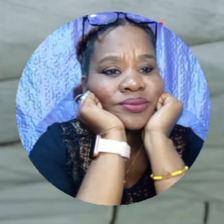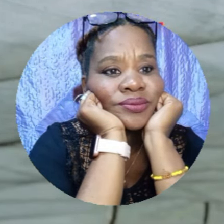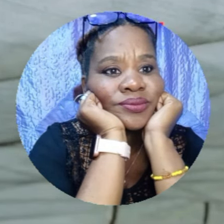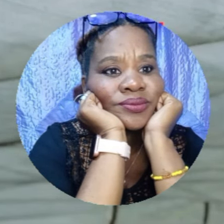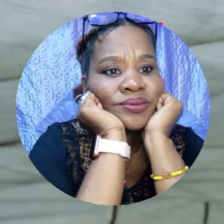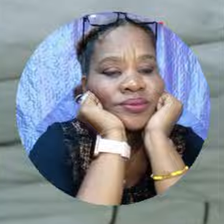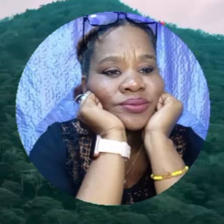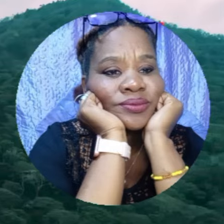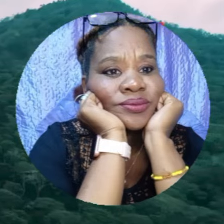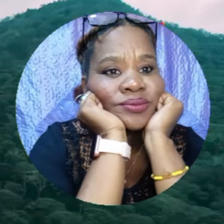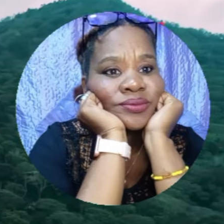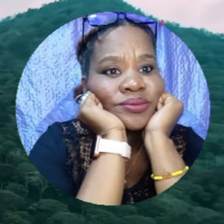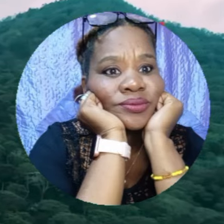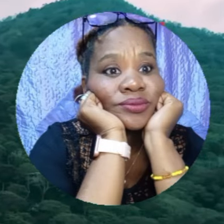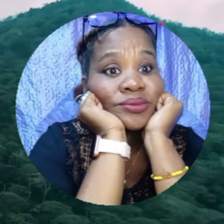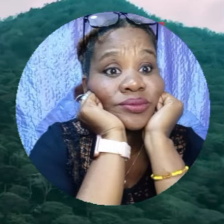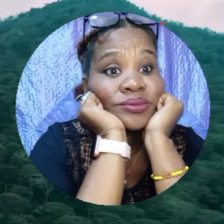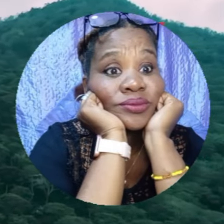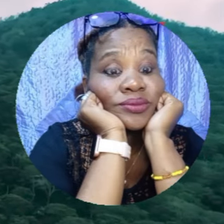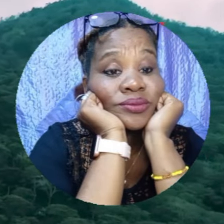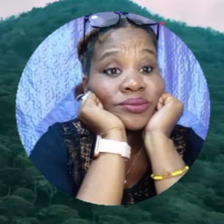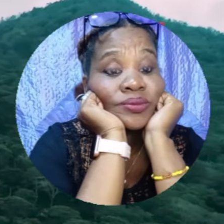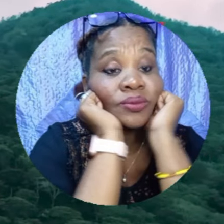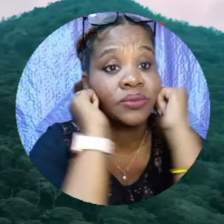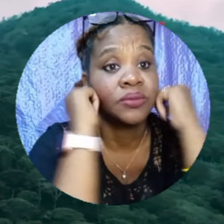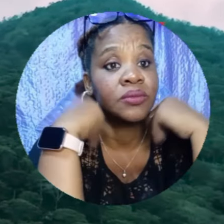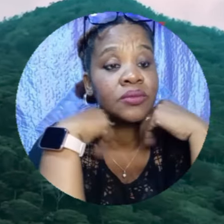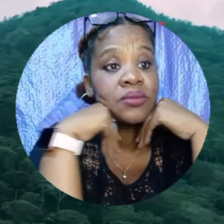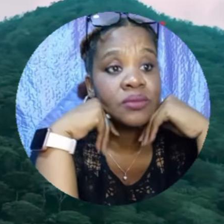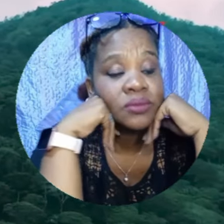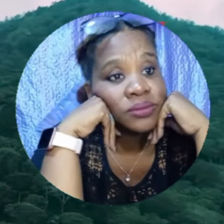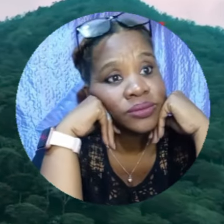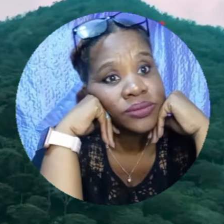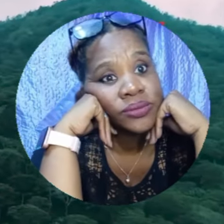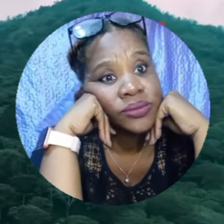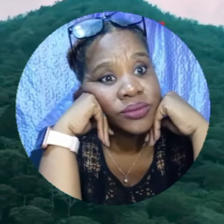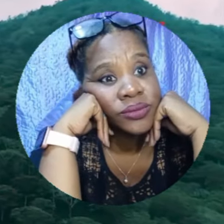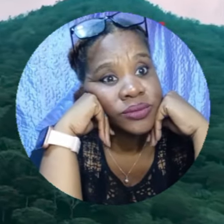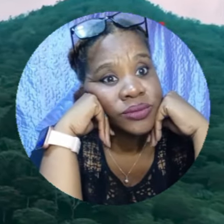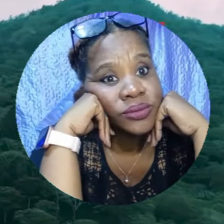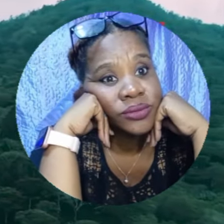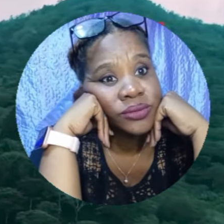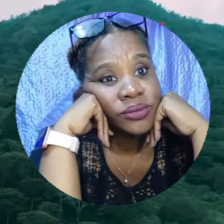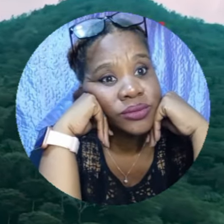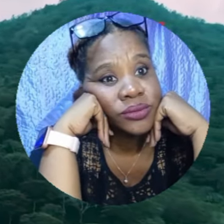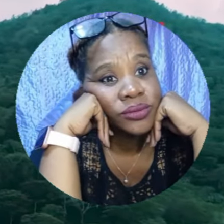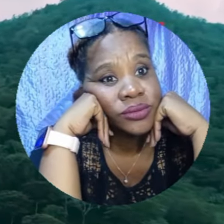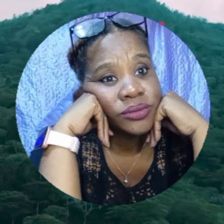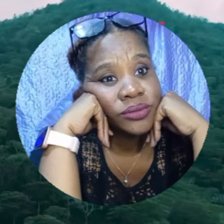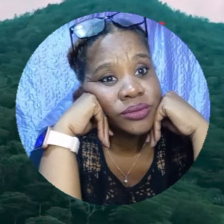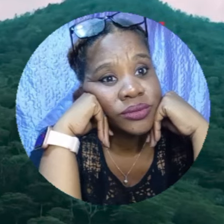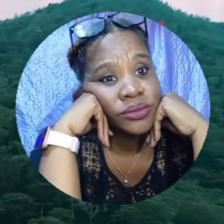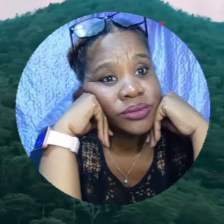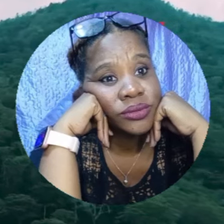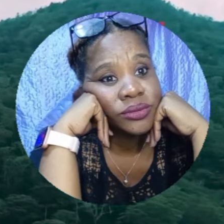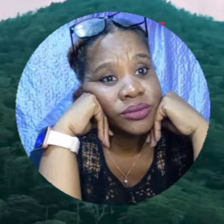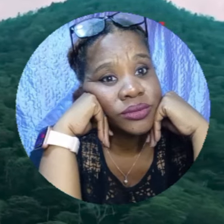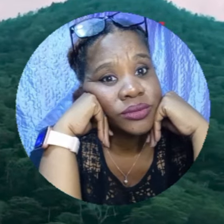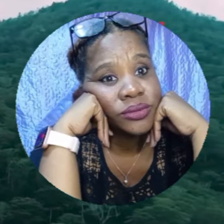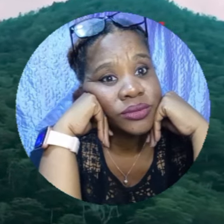en el 1943 en las montañas de Jarabacoa, en la zona de Franco Vidó, que pertenece a la sección de